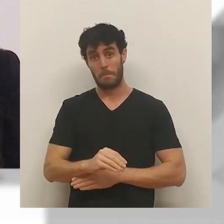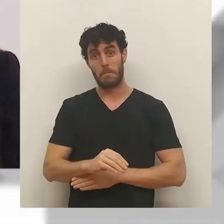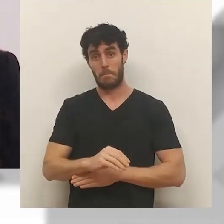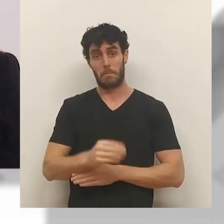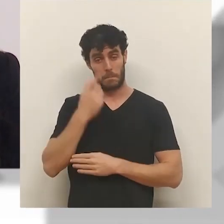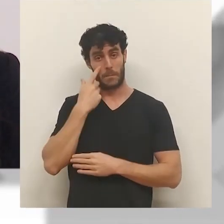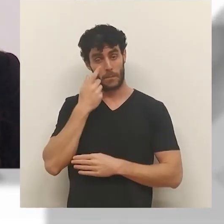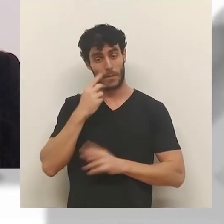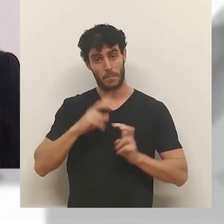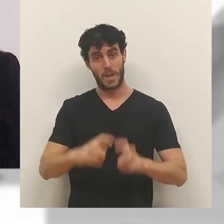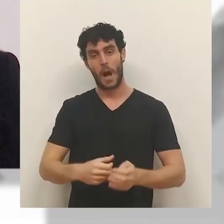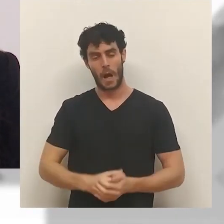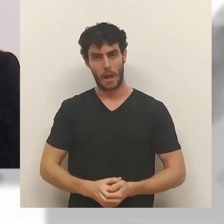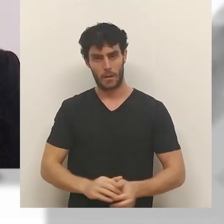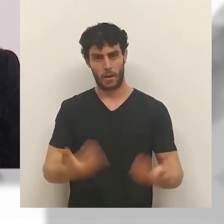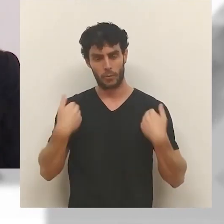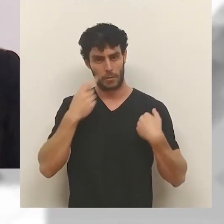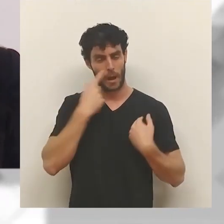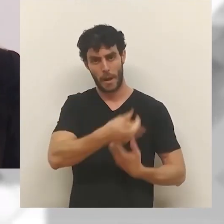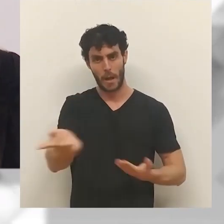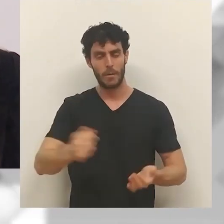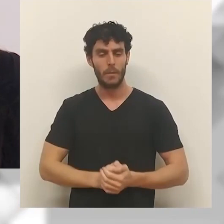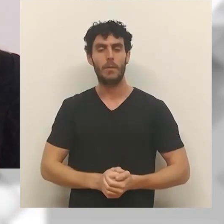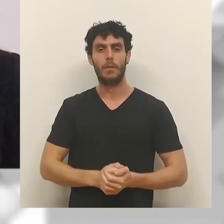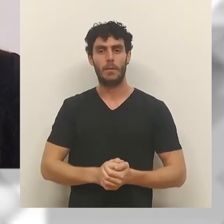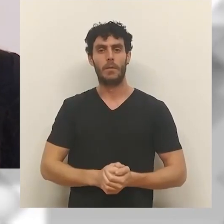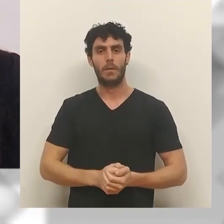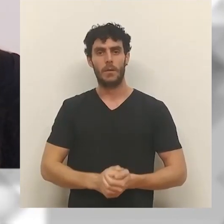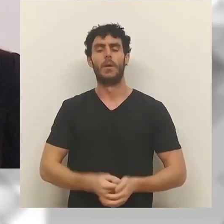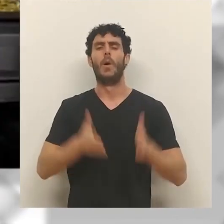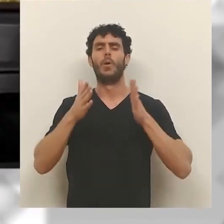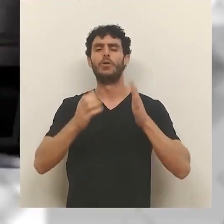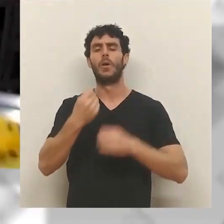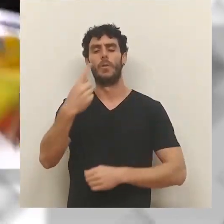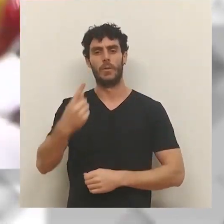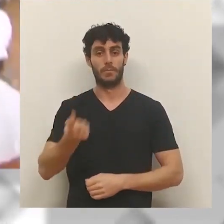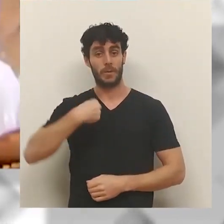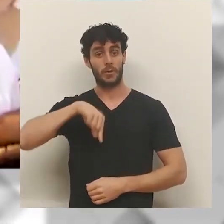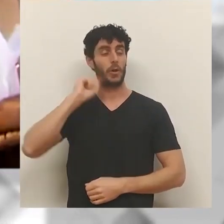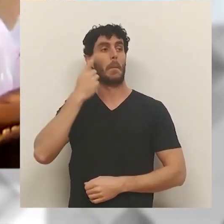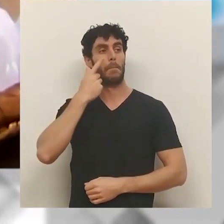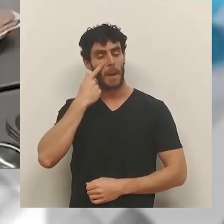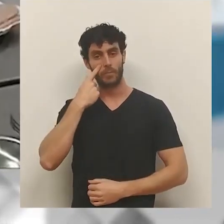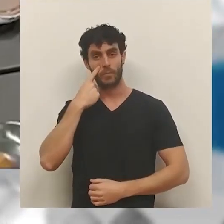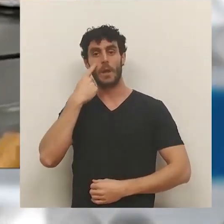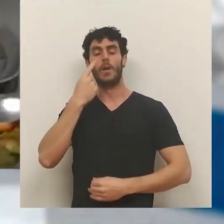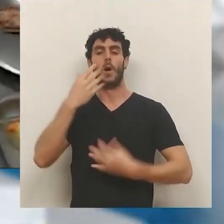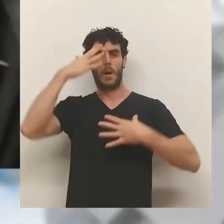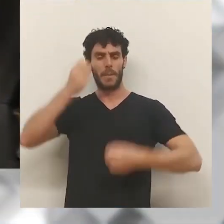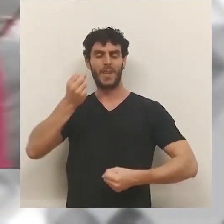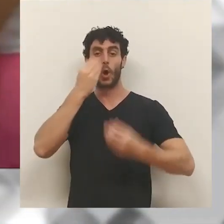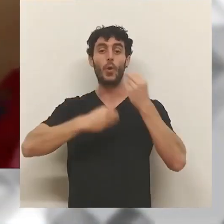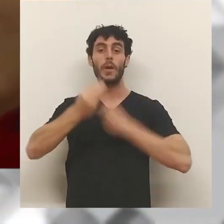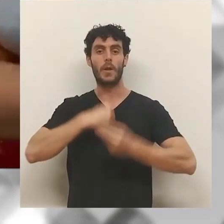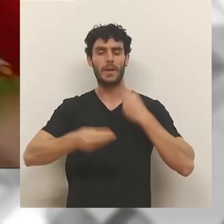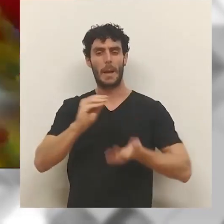conservación que desde luego hay que descubrir y hay que depurar responsabilidades. Para terminar un consejo. Un error que nosotros